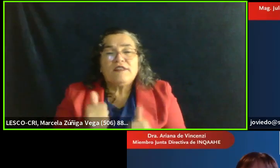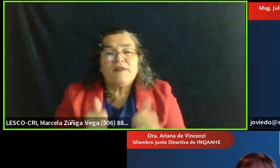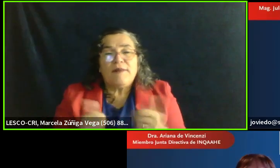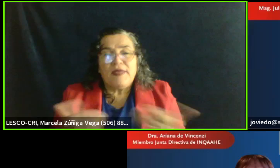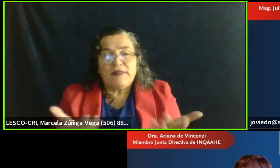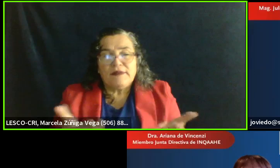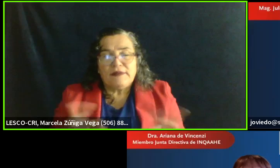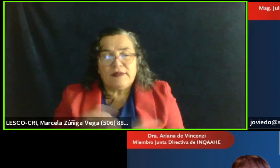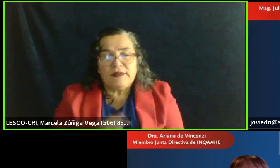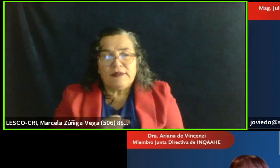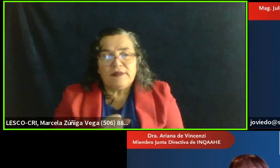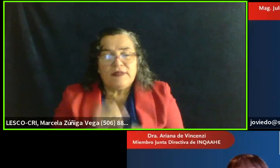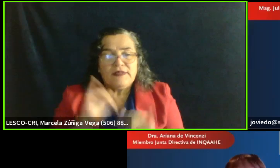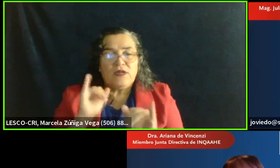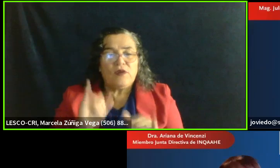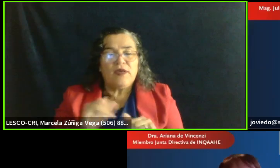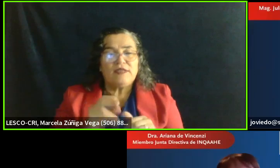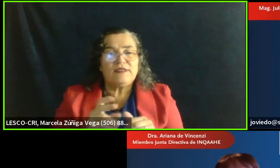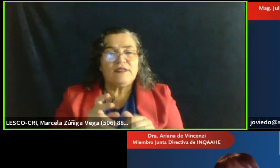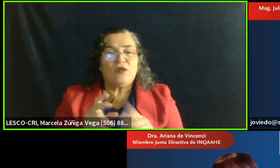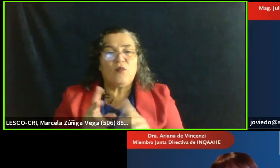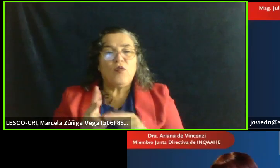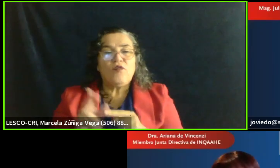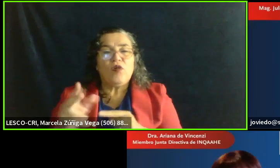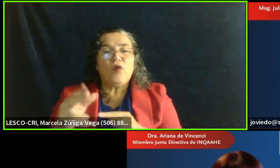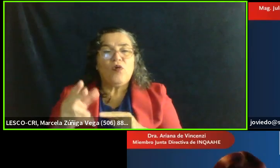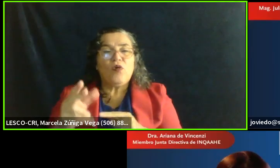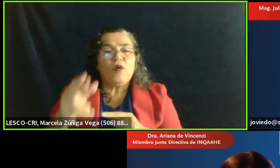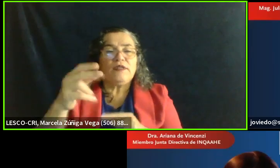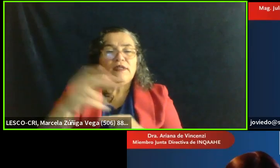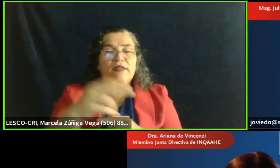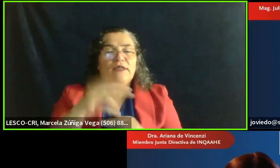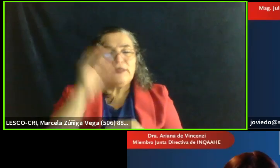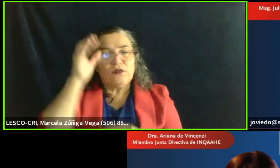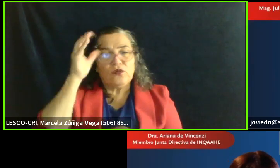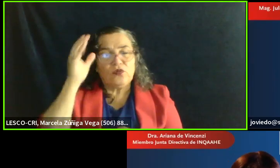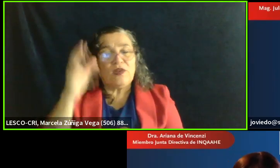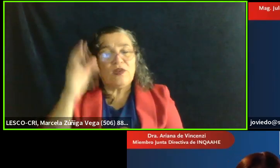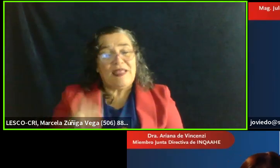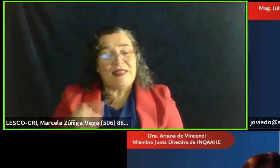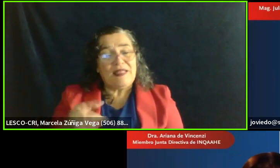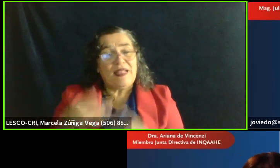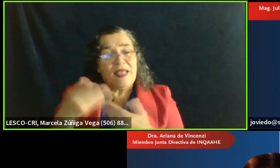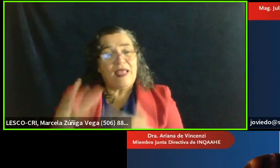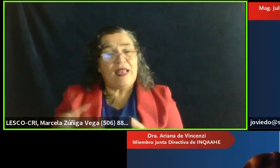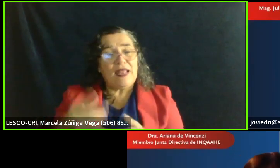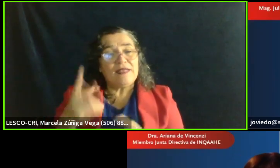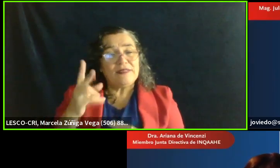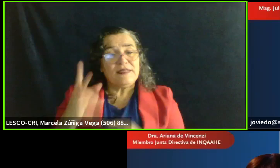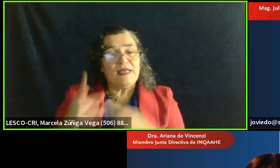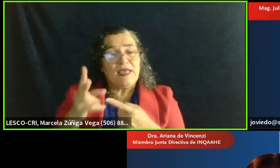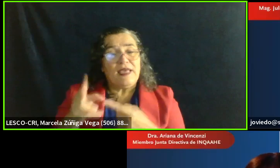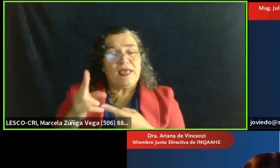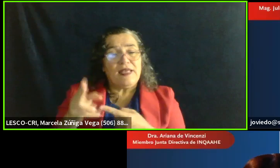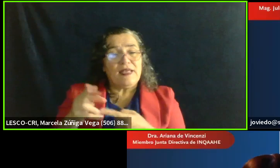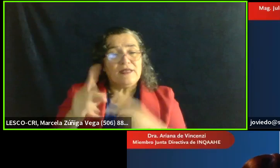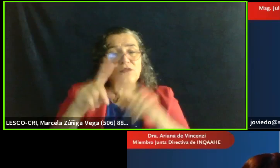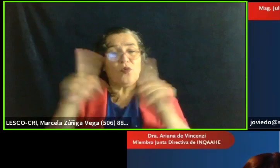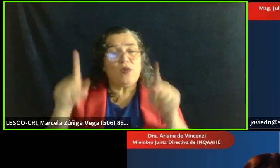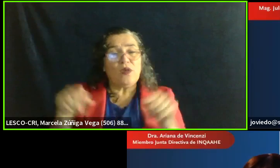ese recorte cultural. Y denle simbólicamente a las tijeras la razón de encuadres